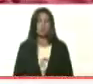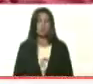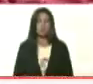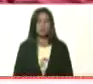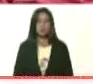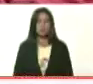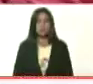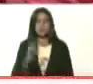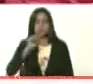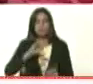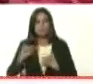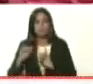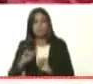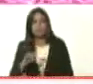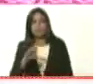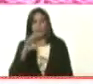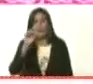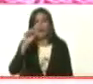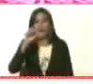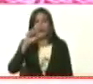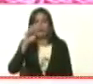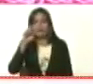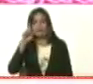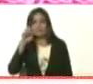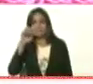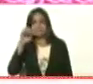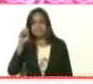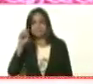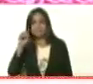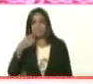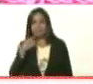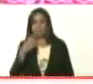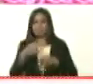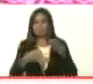Así es, como dice Alexis Corredor con su voz característica.